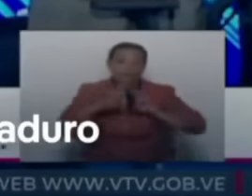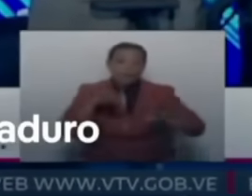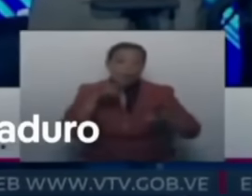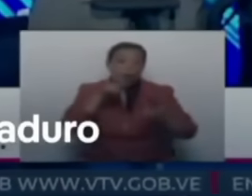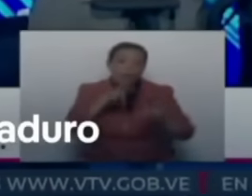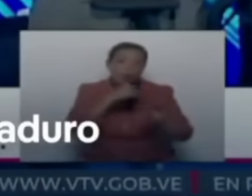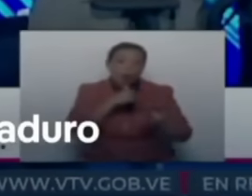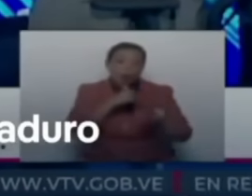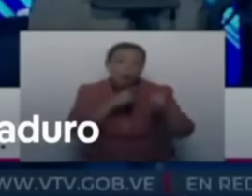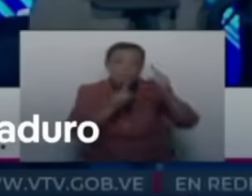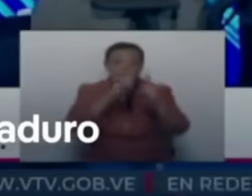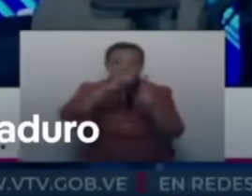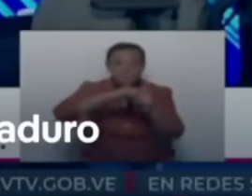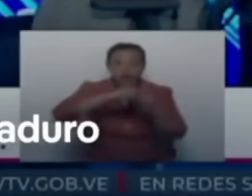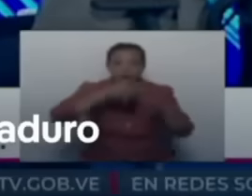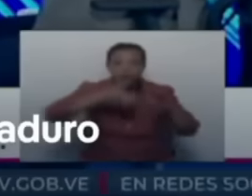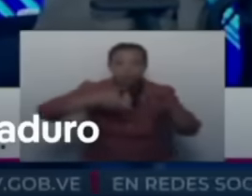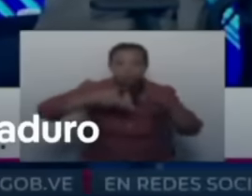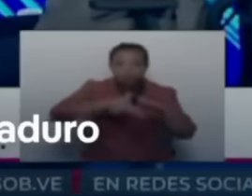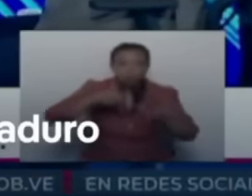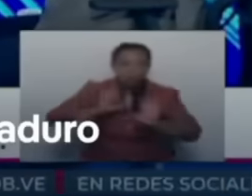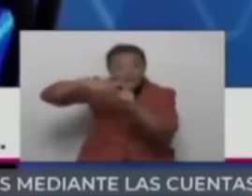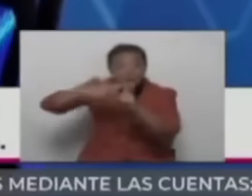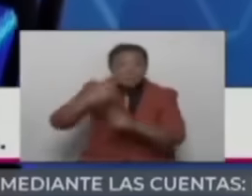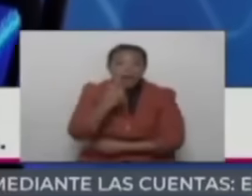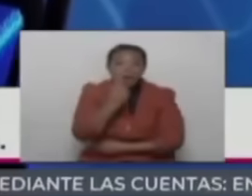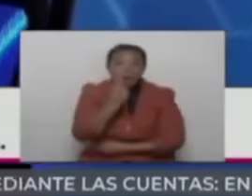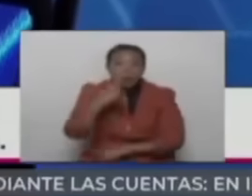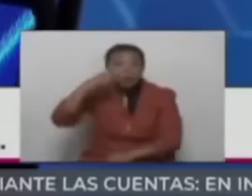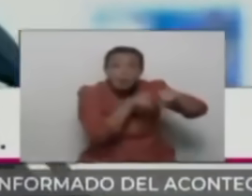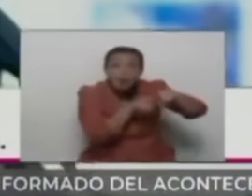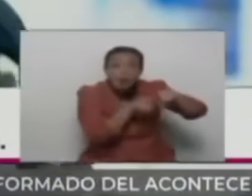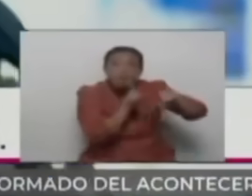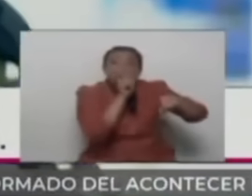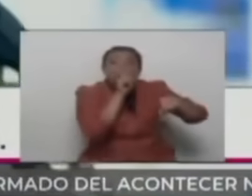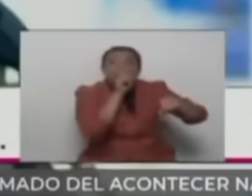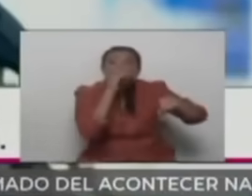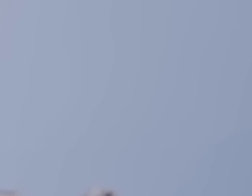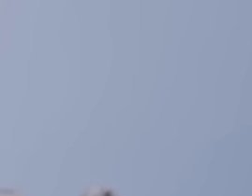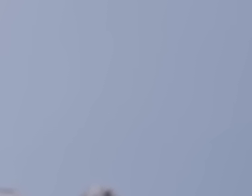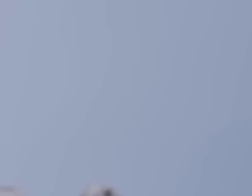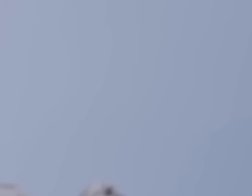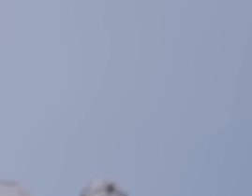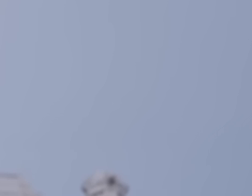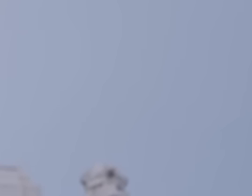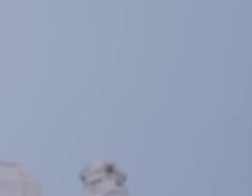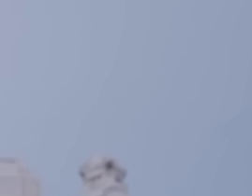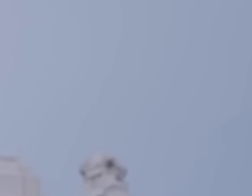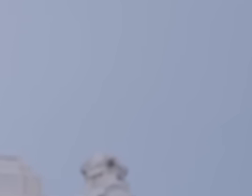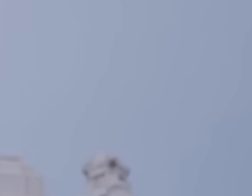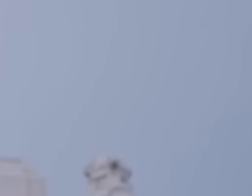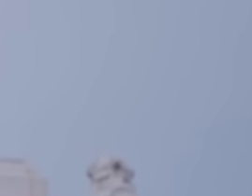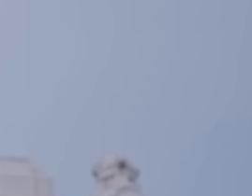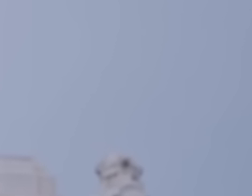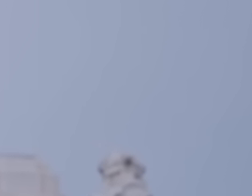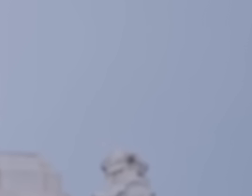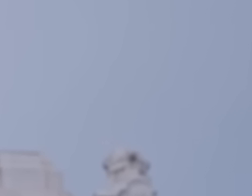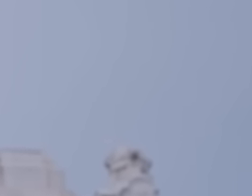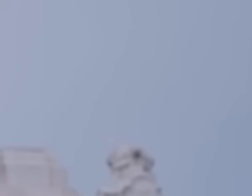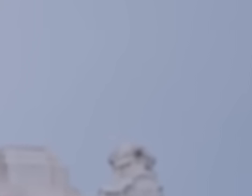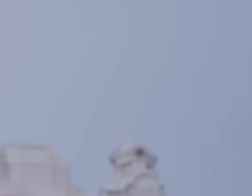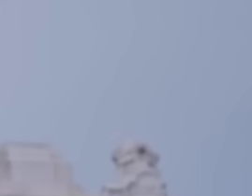delitos que se hayan cometido fuera de sus fronteras entre ellos Bélgica aquí Países